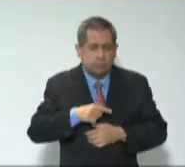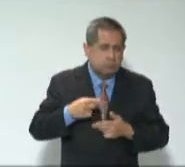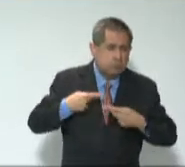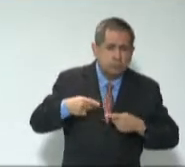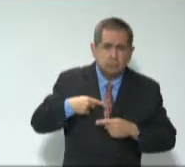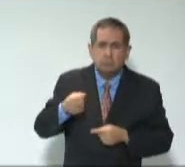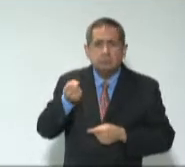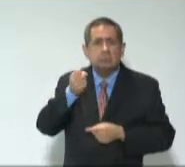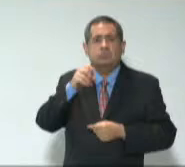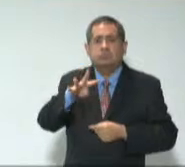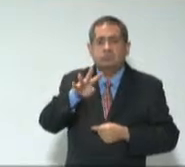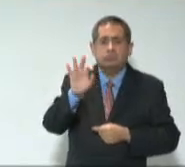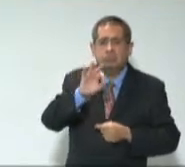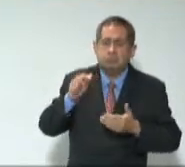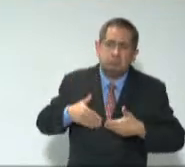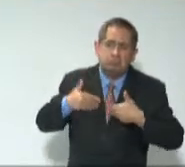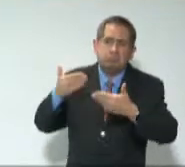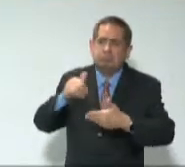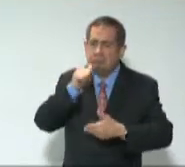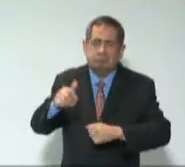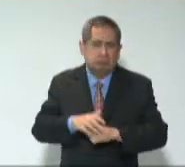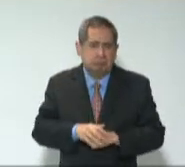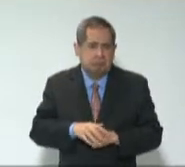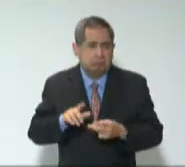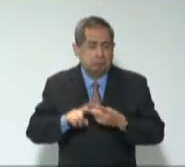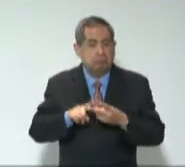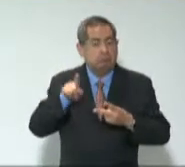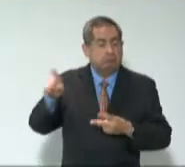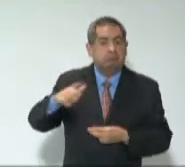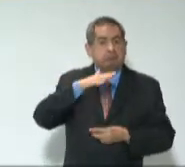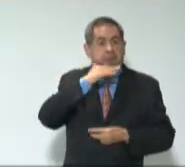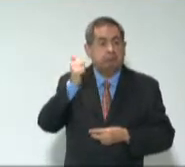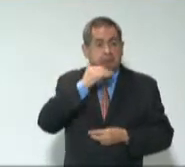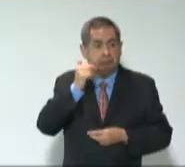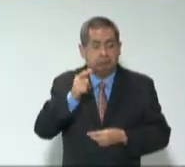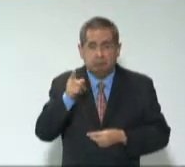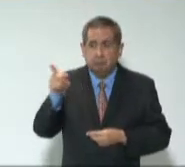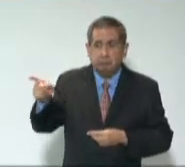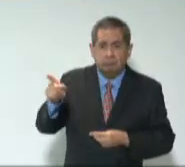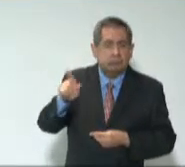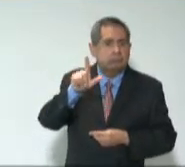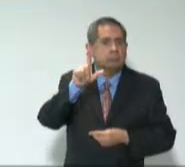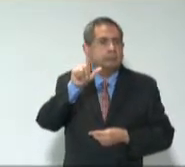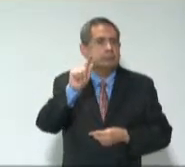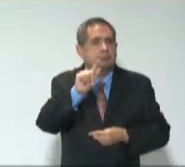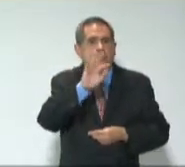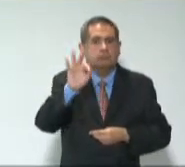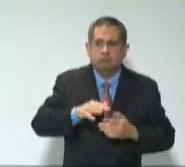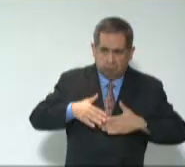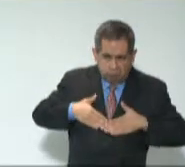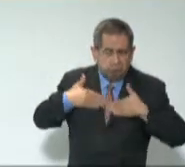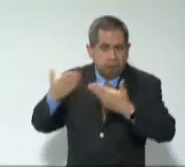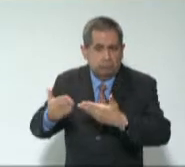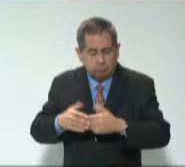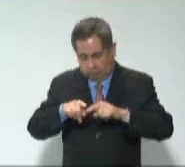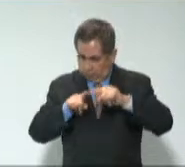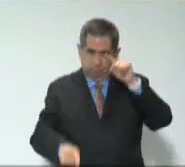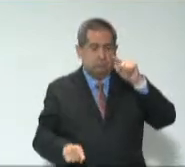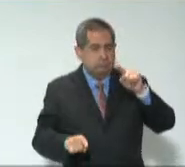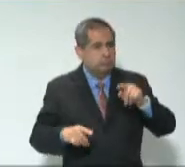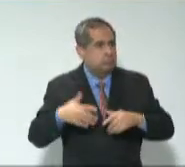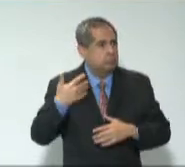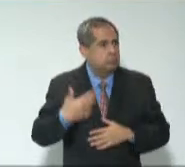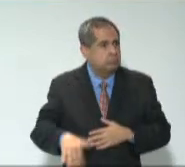de un 19 el gobierno de Ángela Merkel en Alemania de un 70 esta diferencia en la